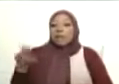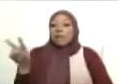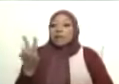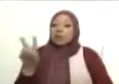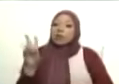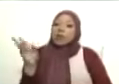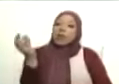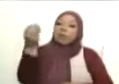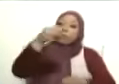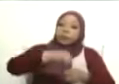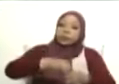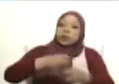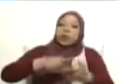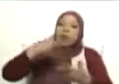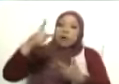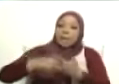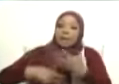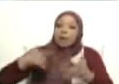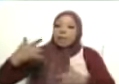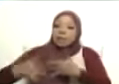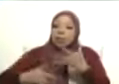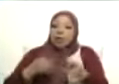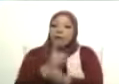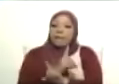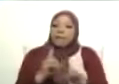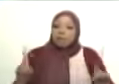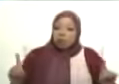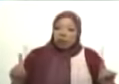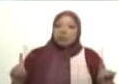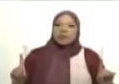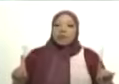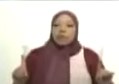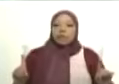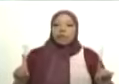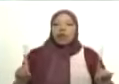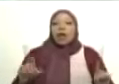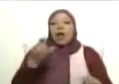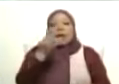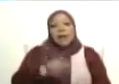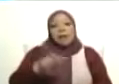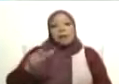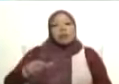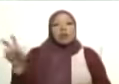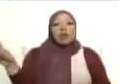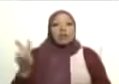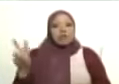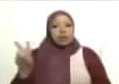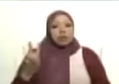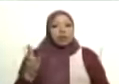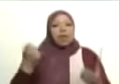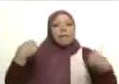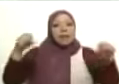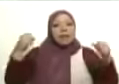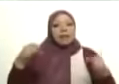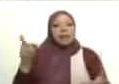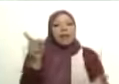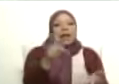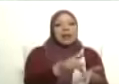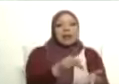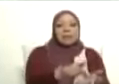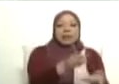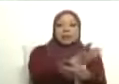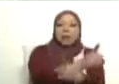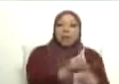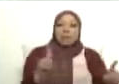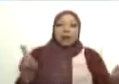y que ha brindado la garantía a los venezolanos y las venezolanas de hacer pleno ejercicio de soberanía